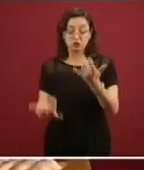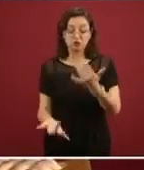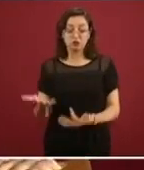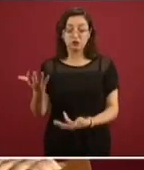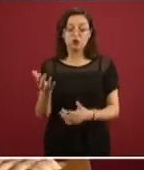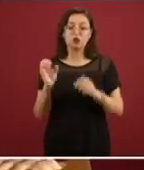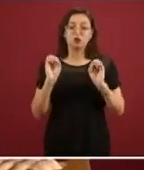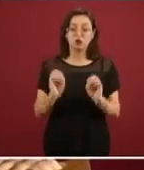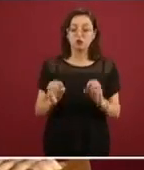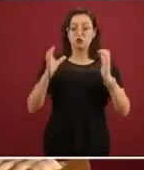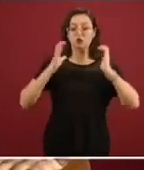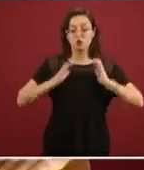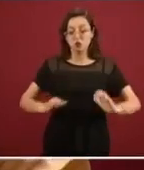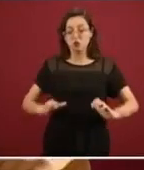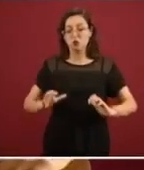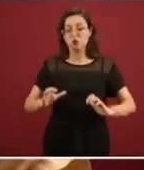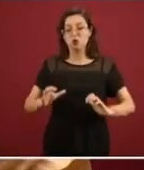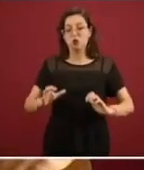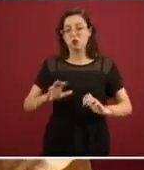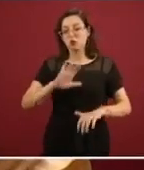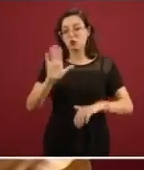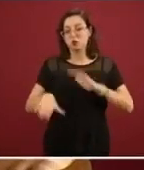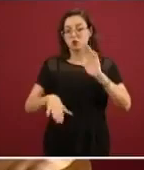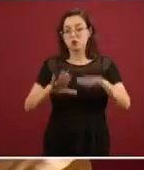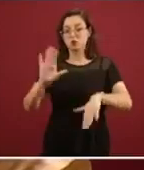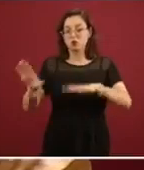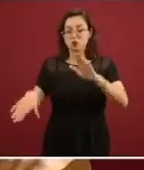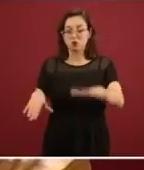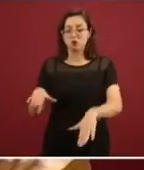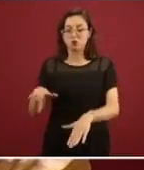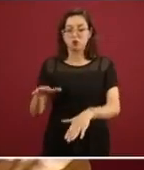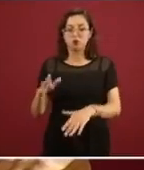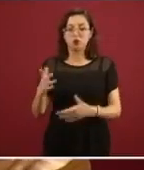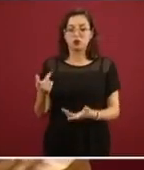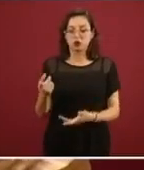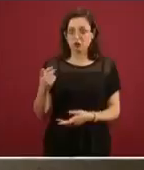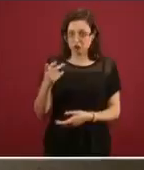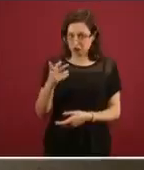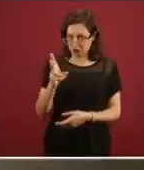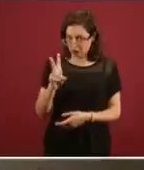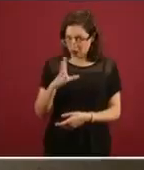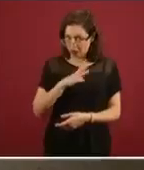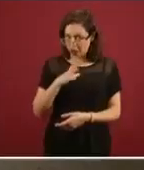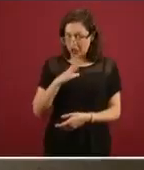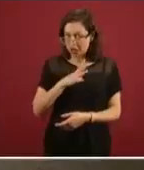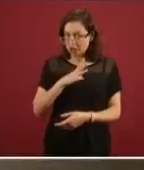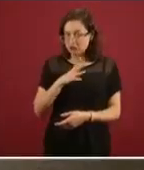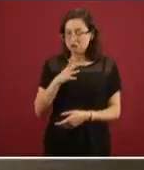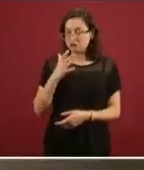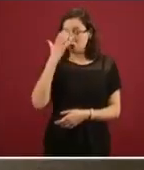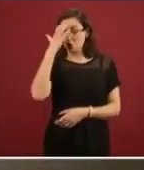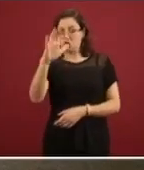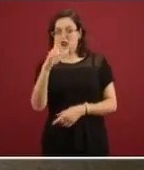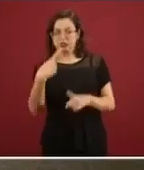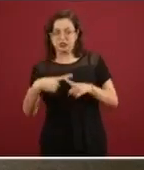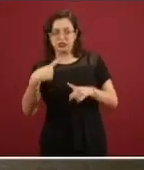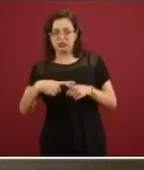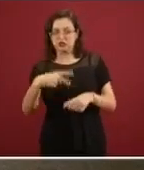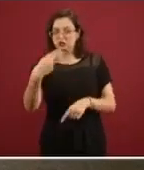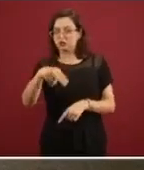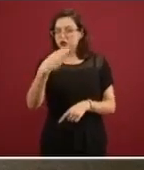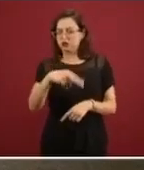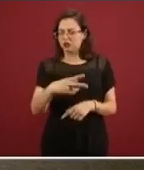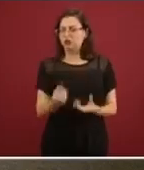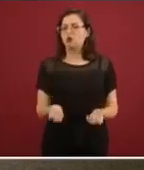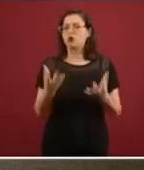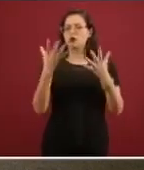con cuerpos en este universo de defunciones, con cuerpos que estén en esa condición, sin identificar. También preguntarle